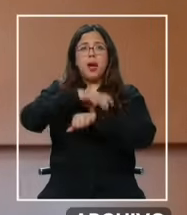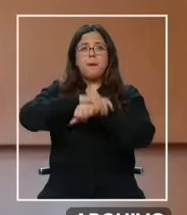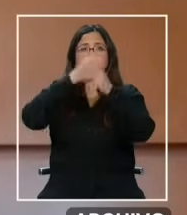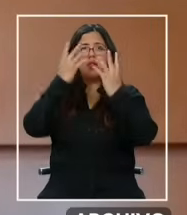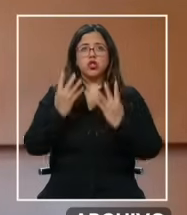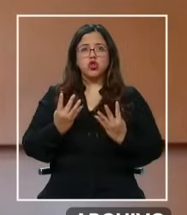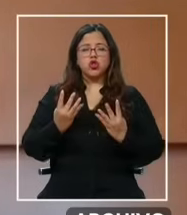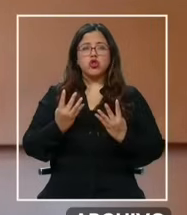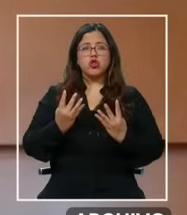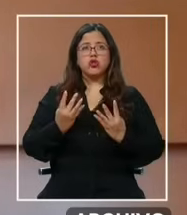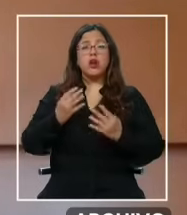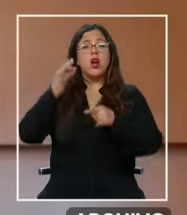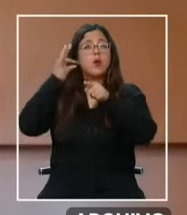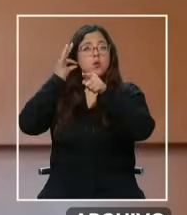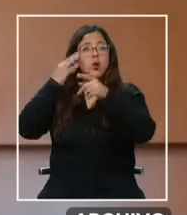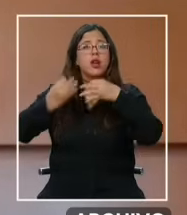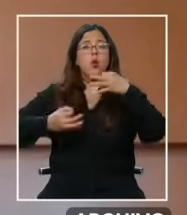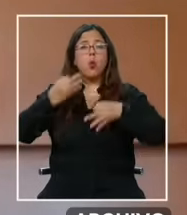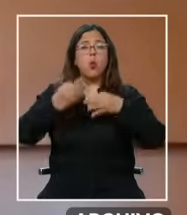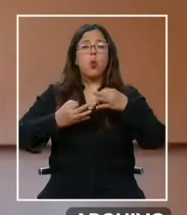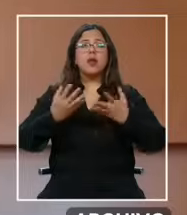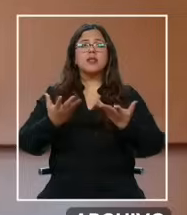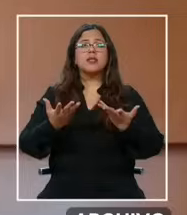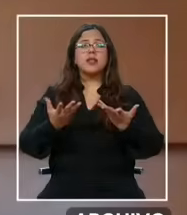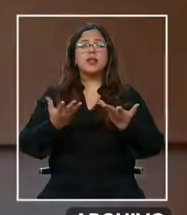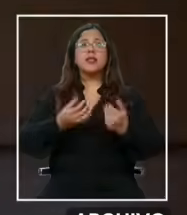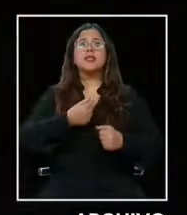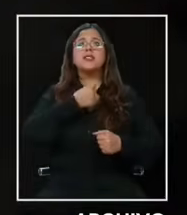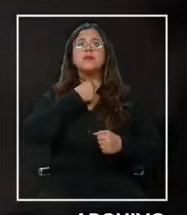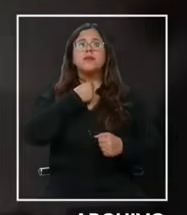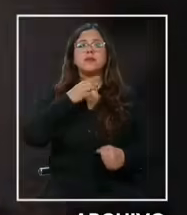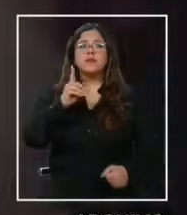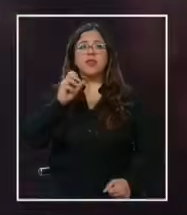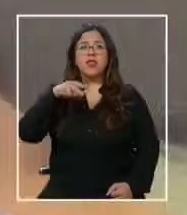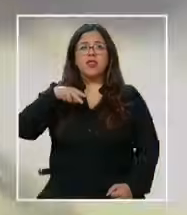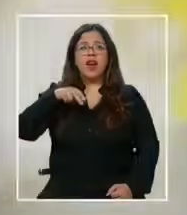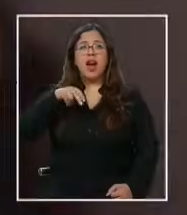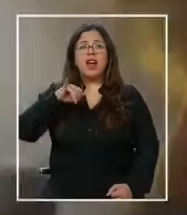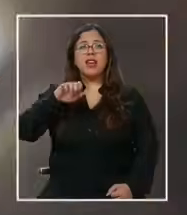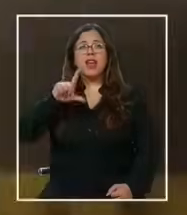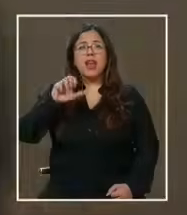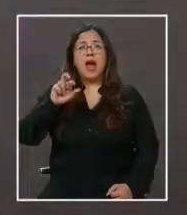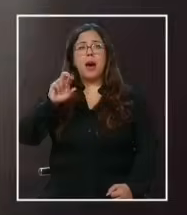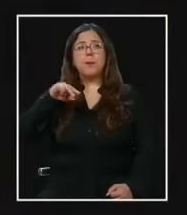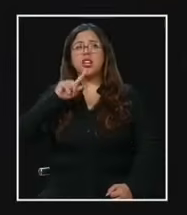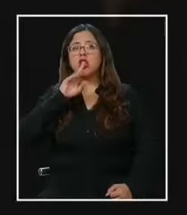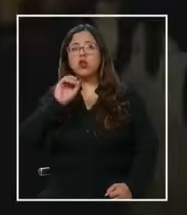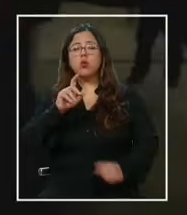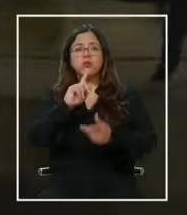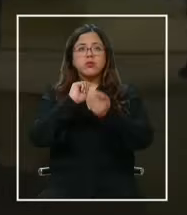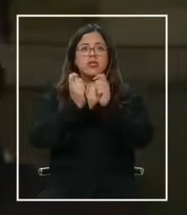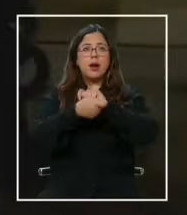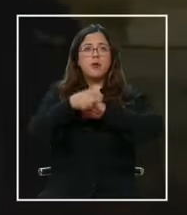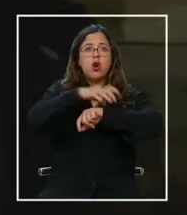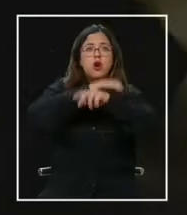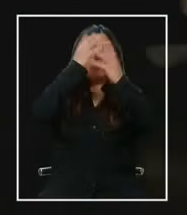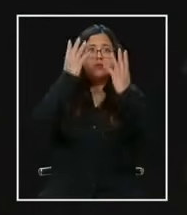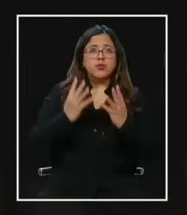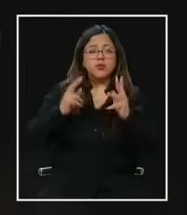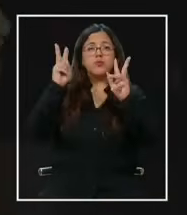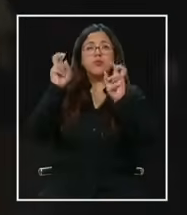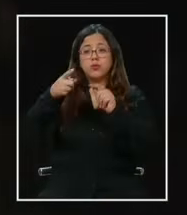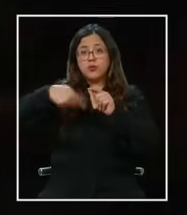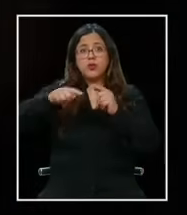preventiva la jueza del tribunal de garantía de los vilos Daniela pinto cambió la prisión preventiva de los sujetos imputados por